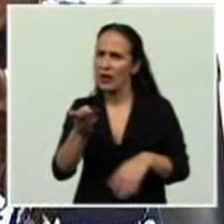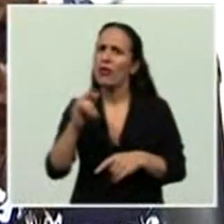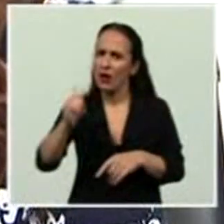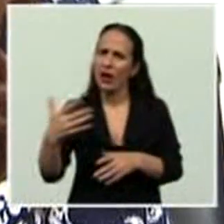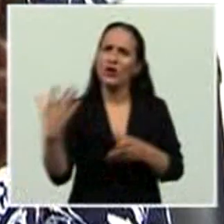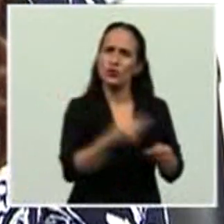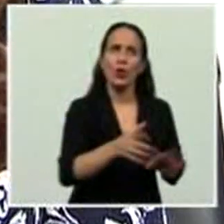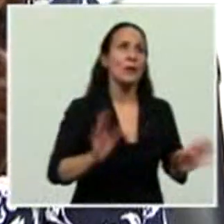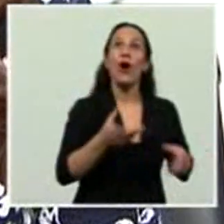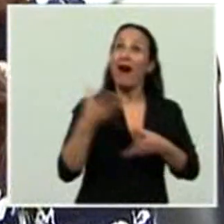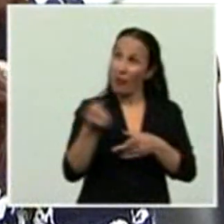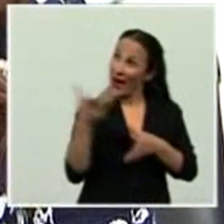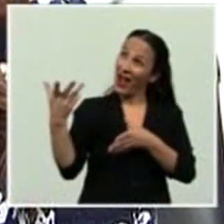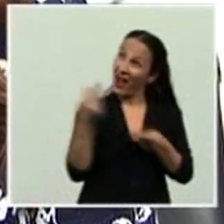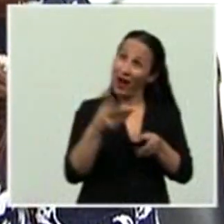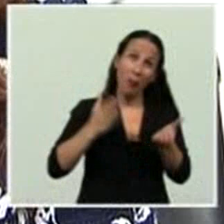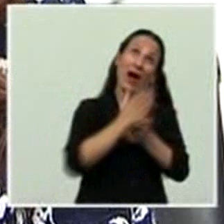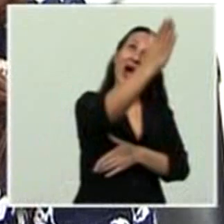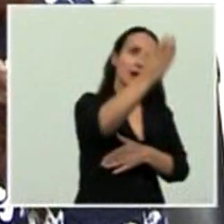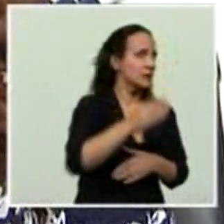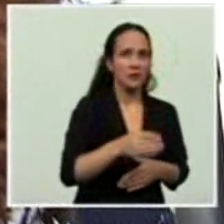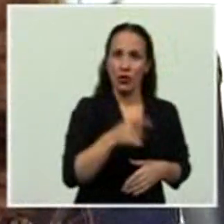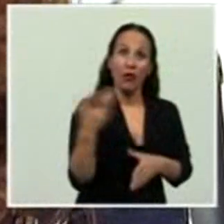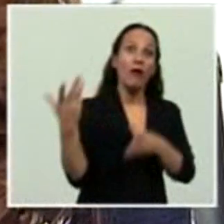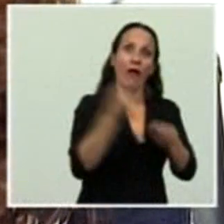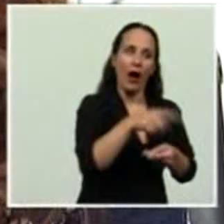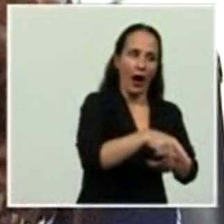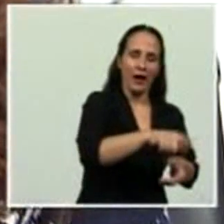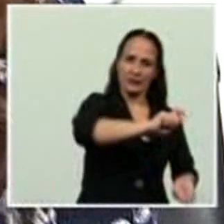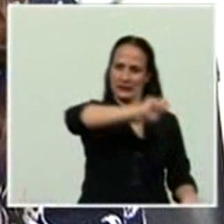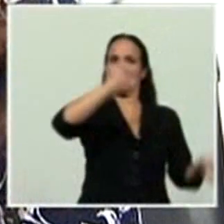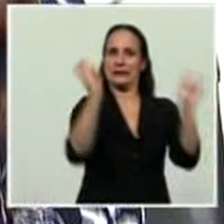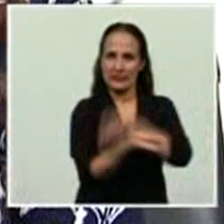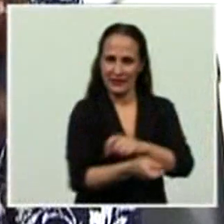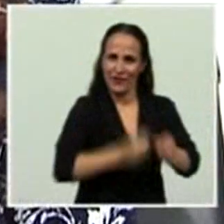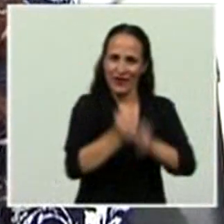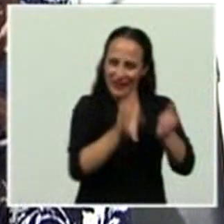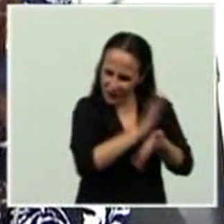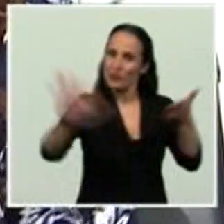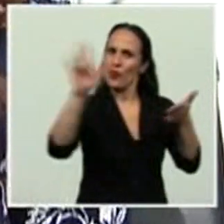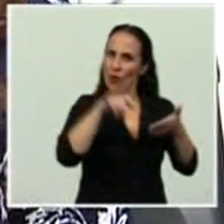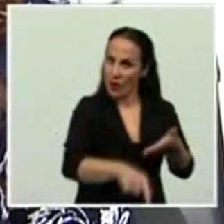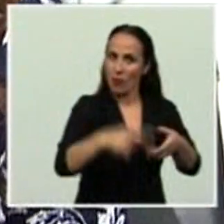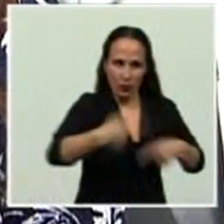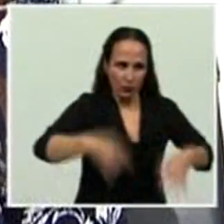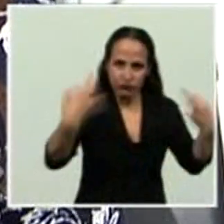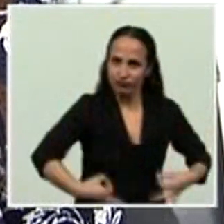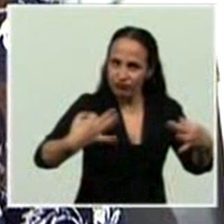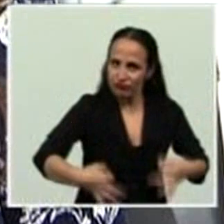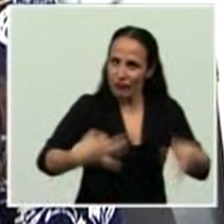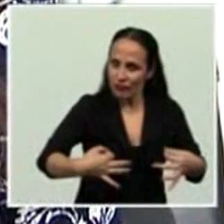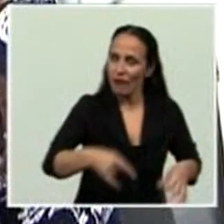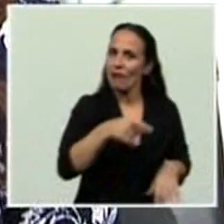subsidiado in eternum sino para reconvertirse y hoy producen una cosa que es muy rentable que nos va a